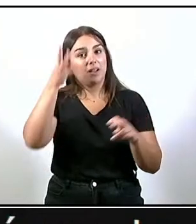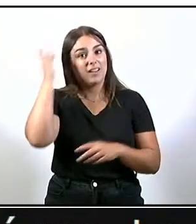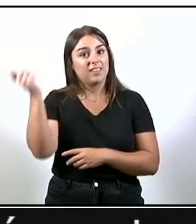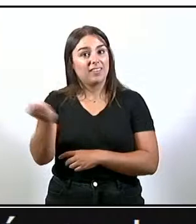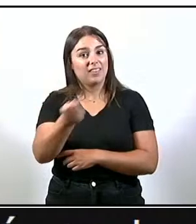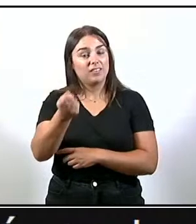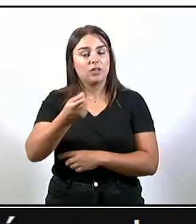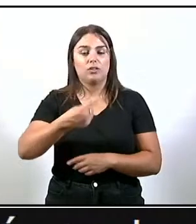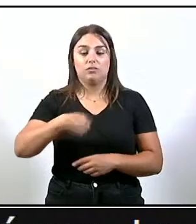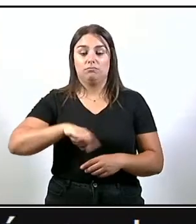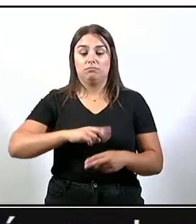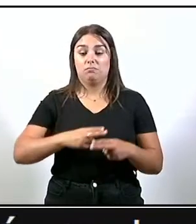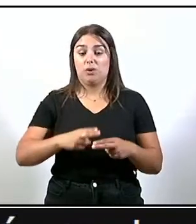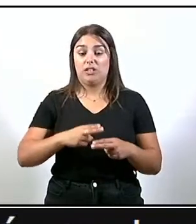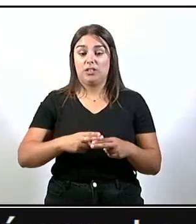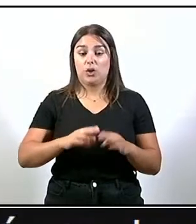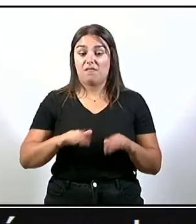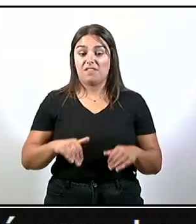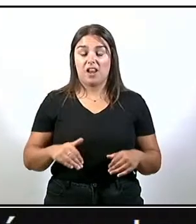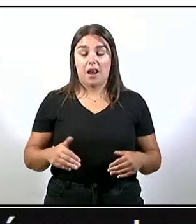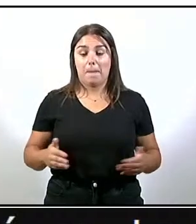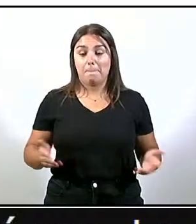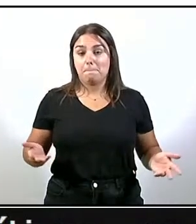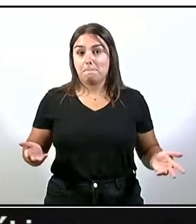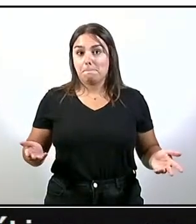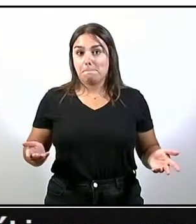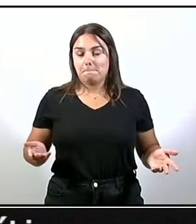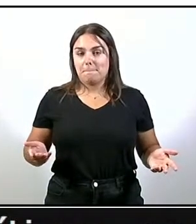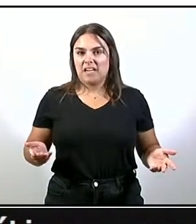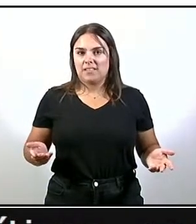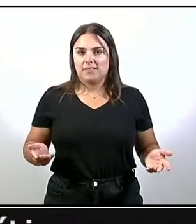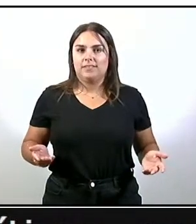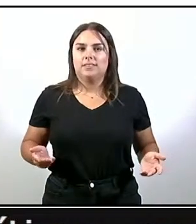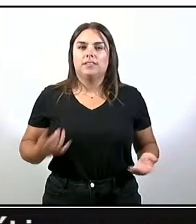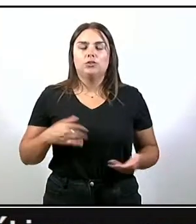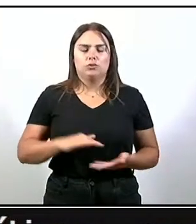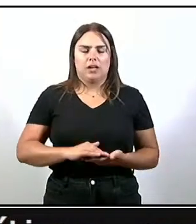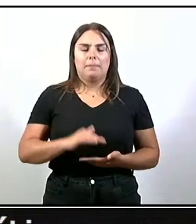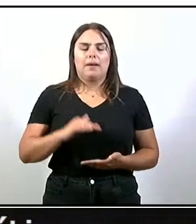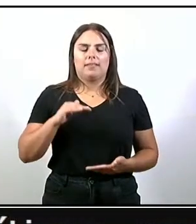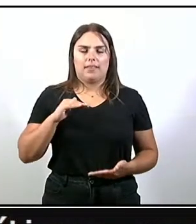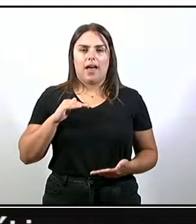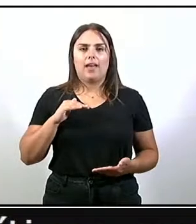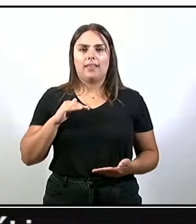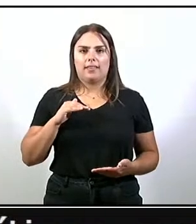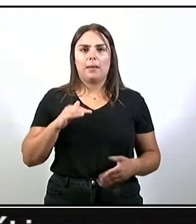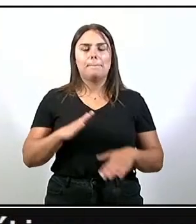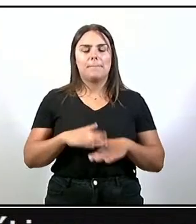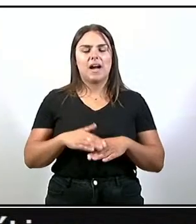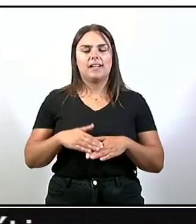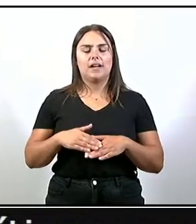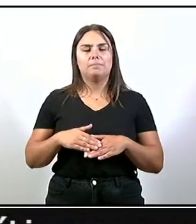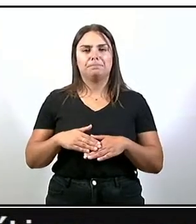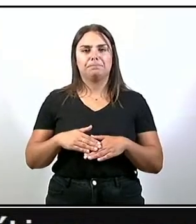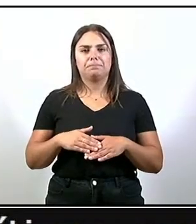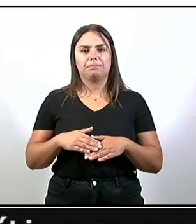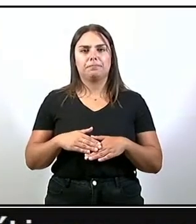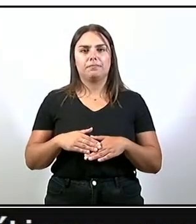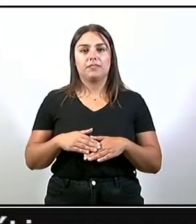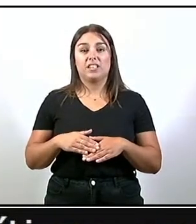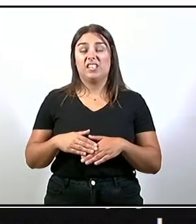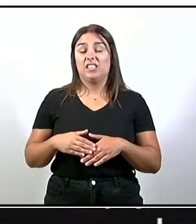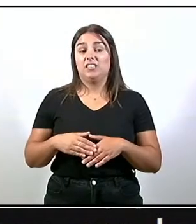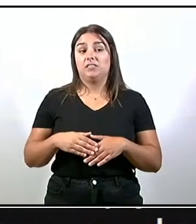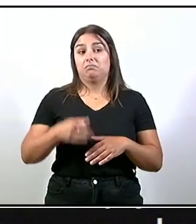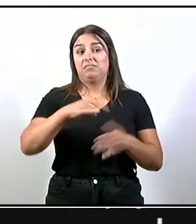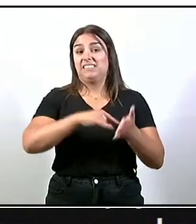somos los políticos, pero quienes realmente tienen la capacidad de luchar son los profesionales, los